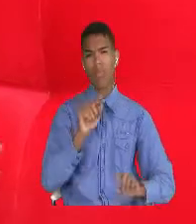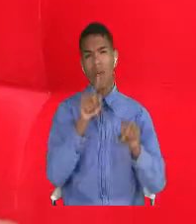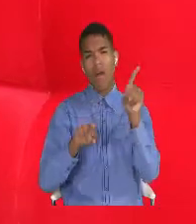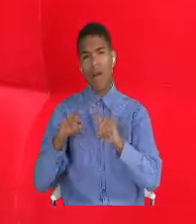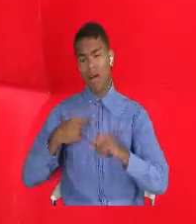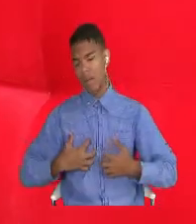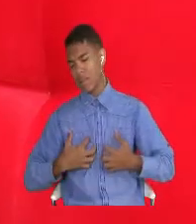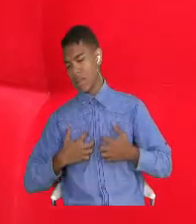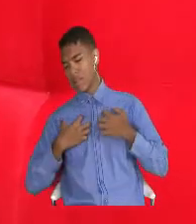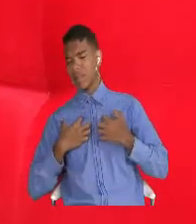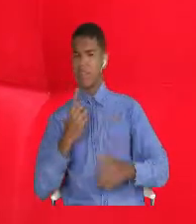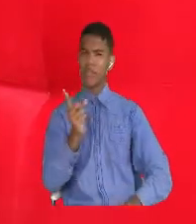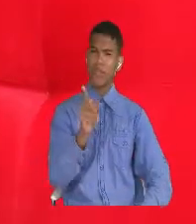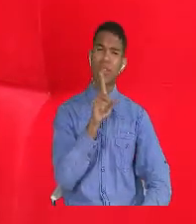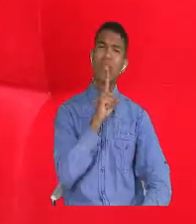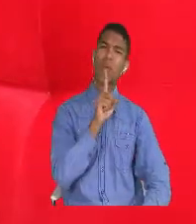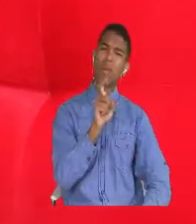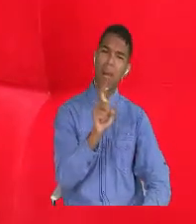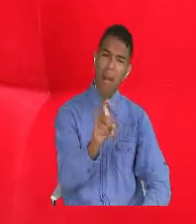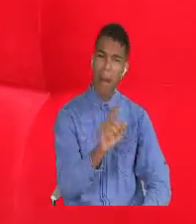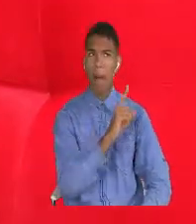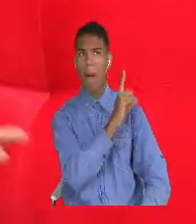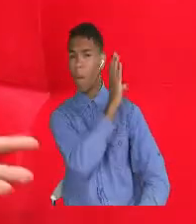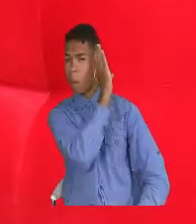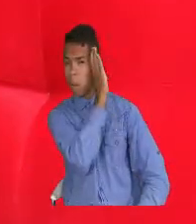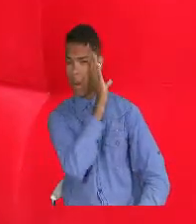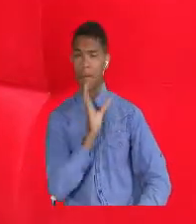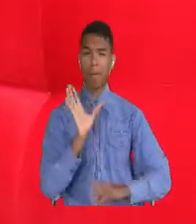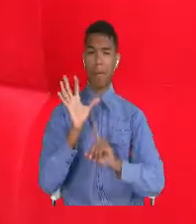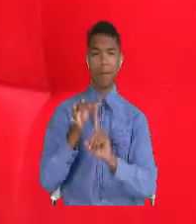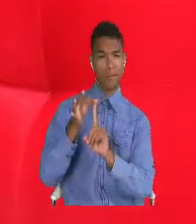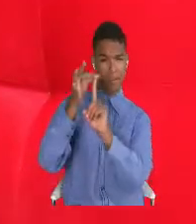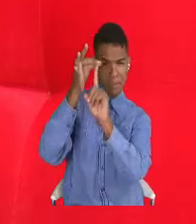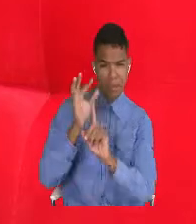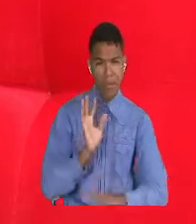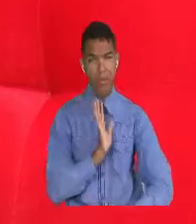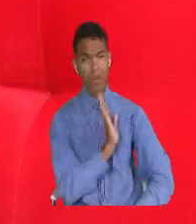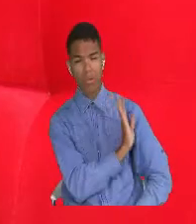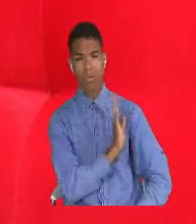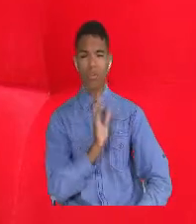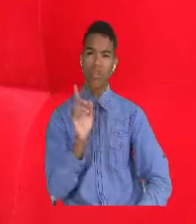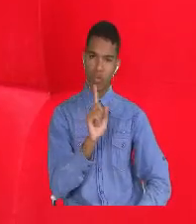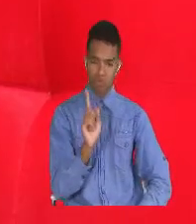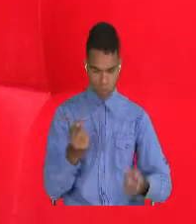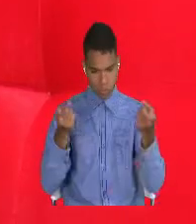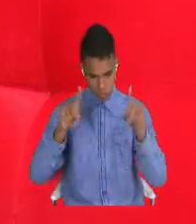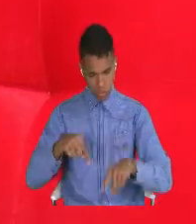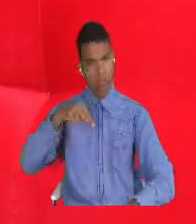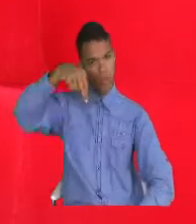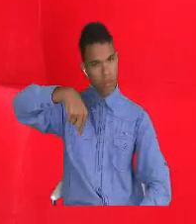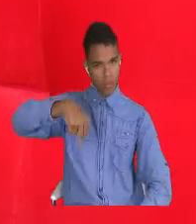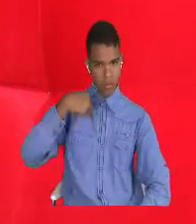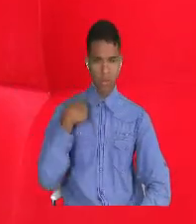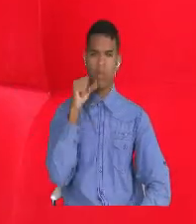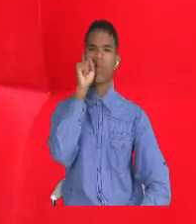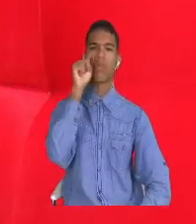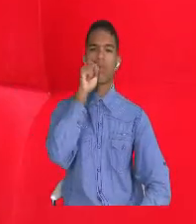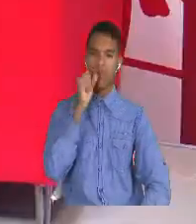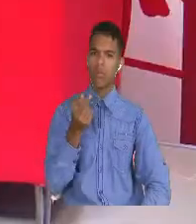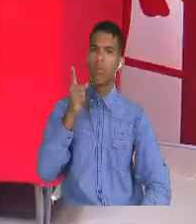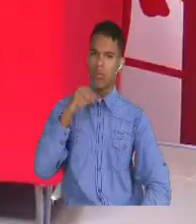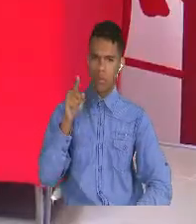ir a Bucaramanga porque en Bucaramanga hay especialistas, pero no, acá nosotros también contamos con esos médicos capacitados